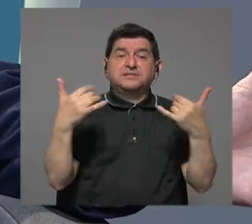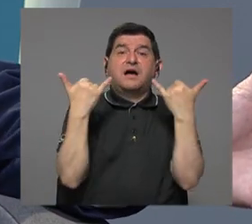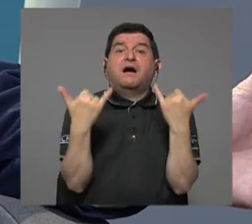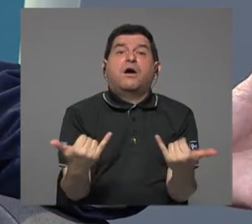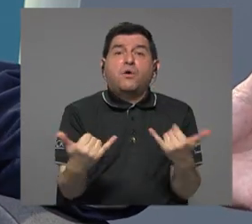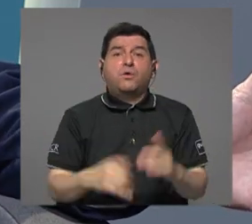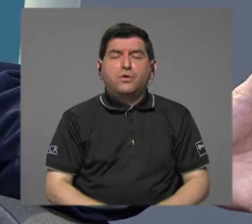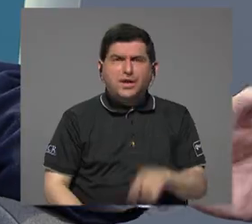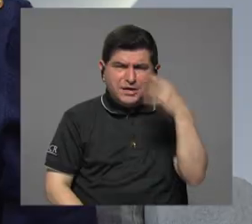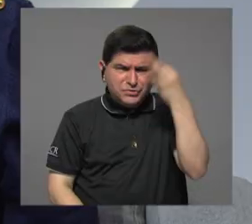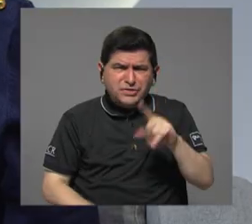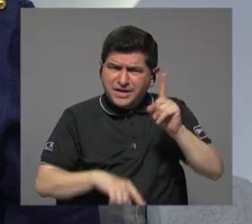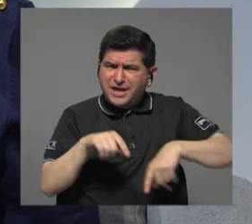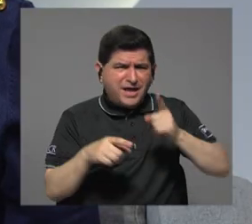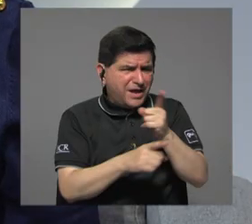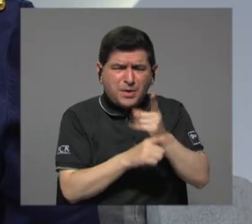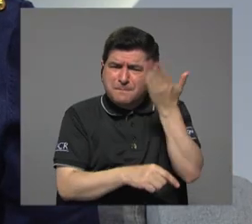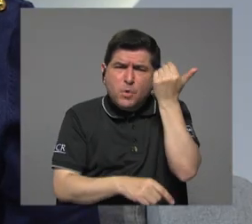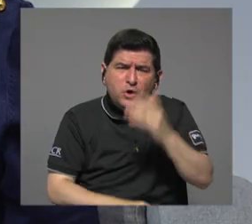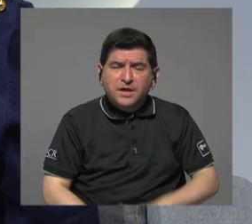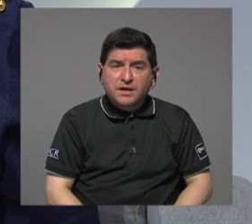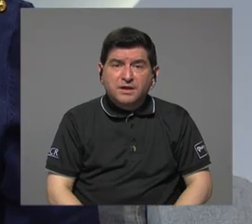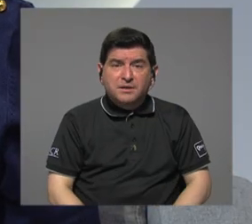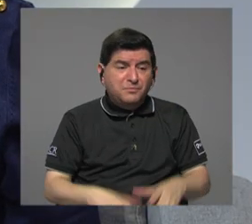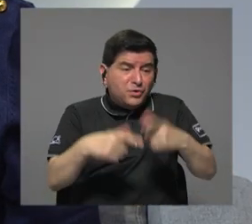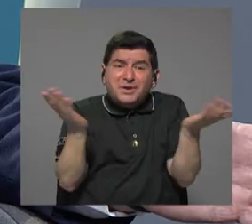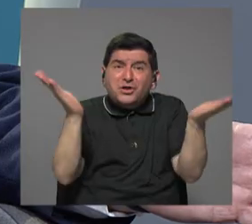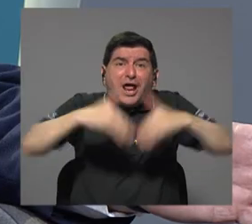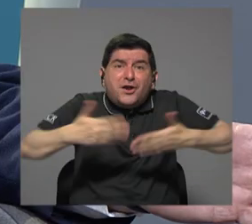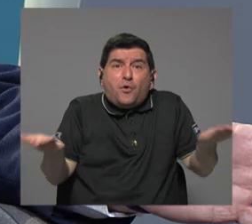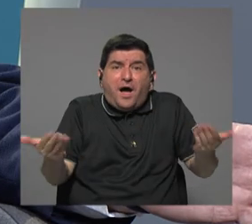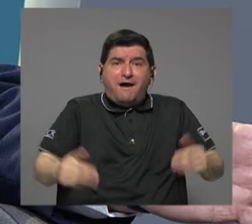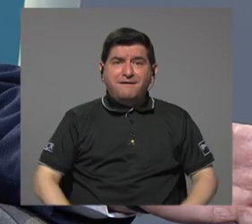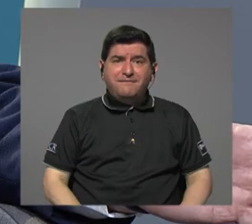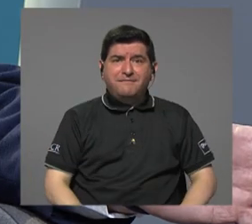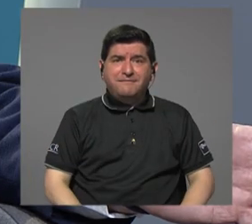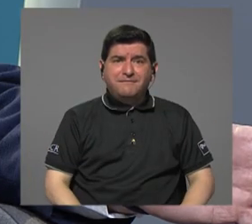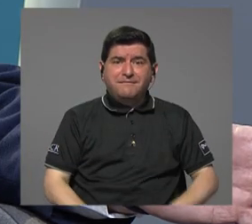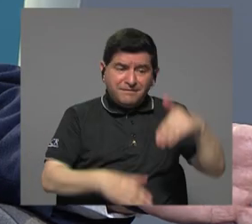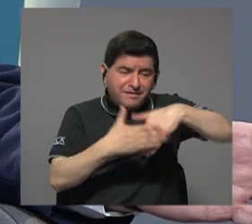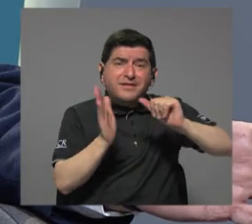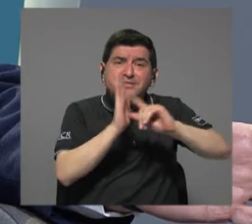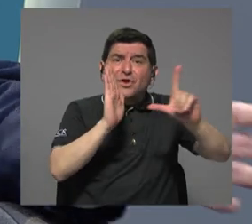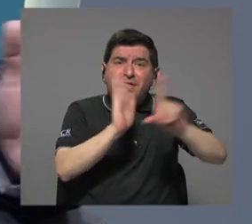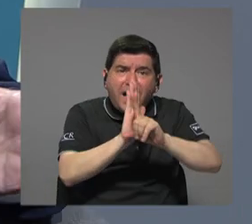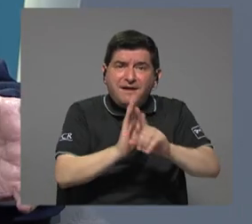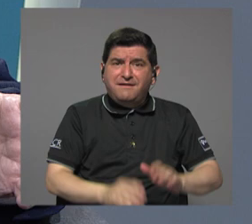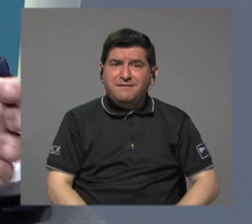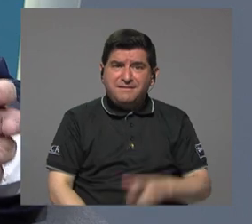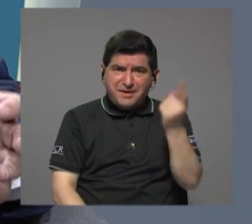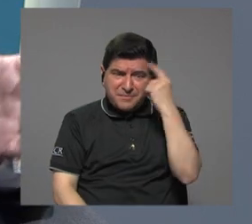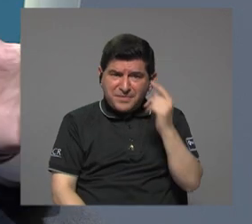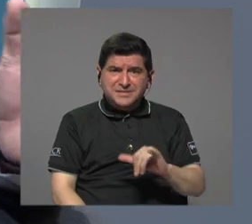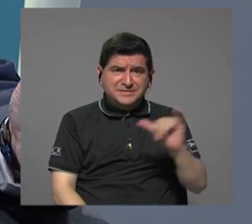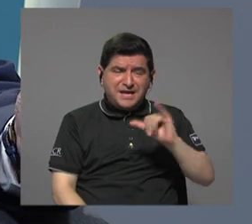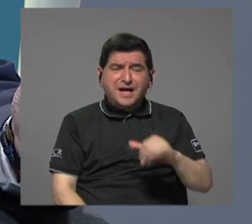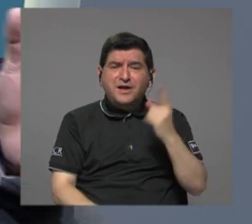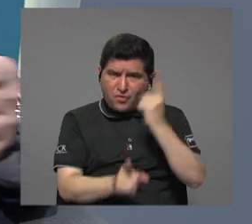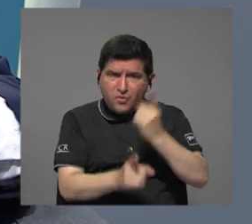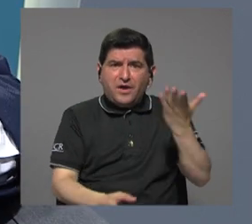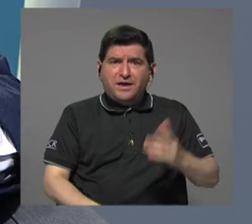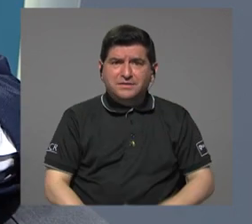ahora porque se cree que no se puede hacer porque no hay mayoría mayoría en la asamblea legislativa que piense de la manera correcta